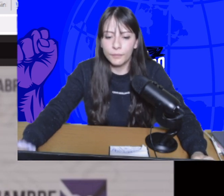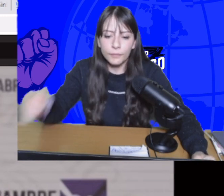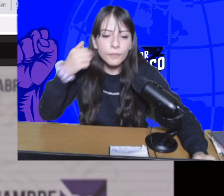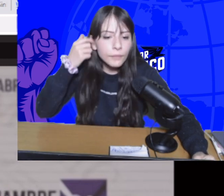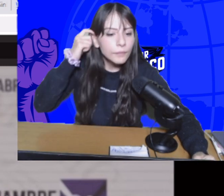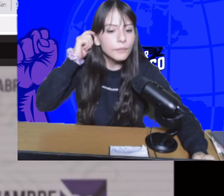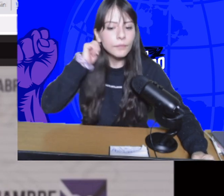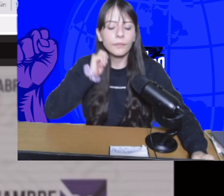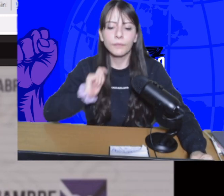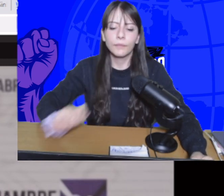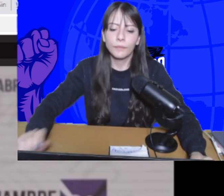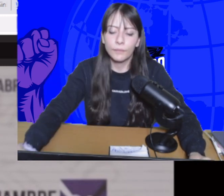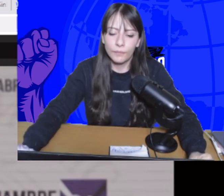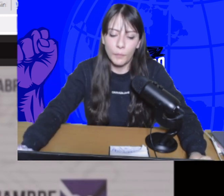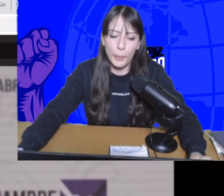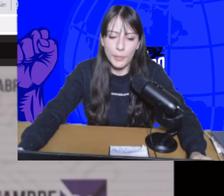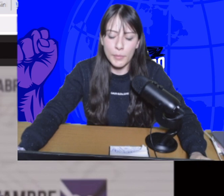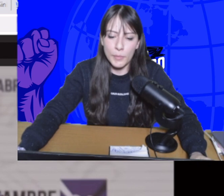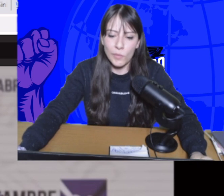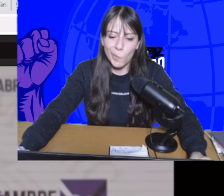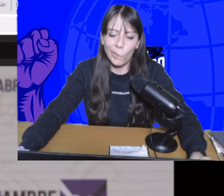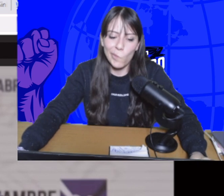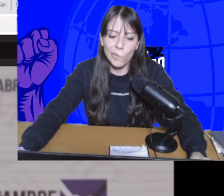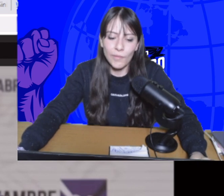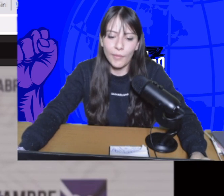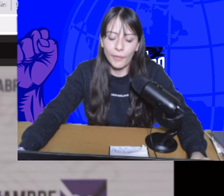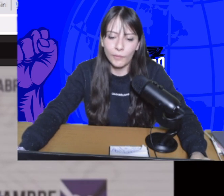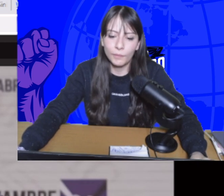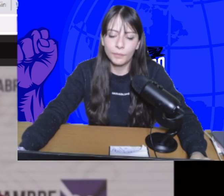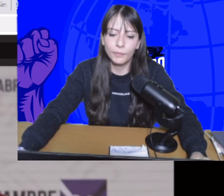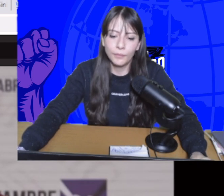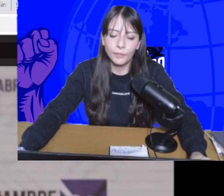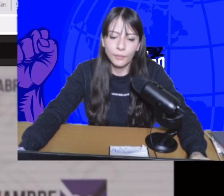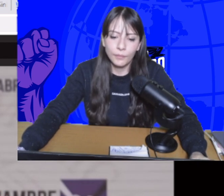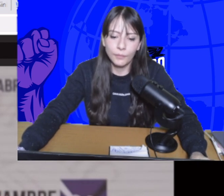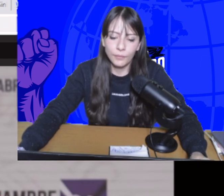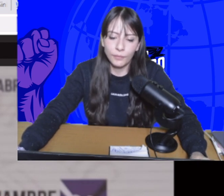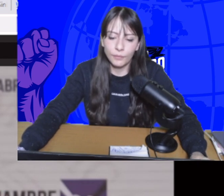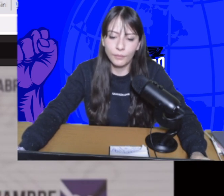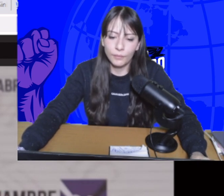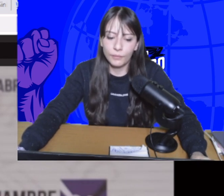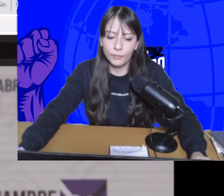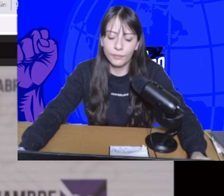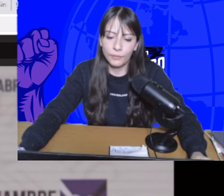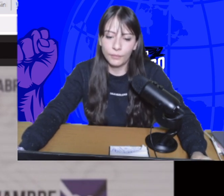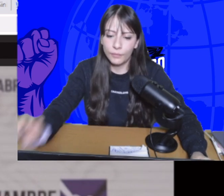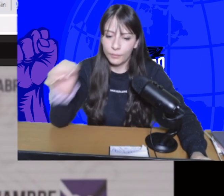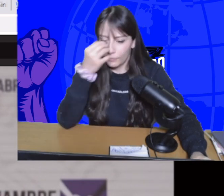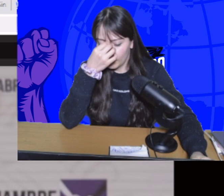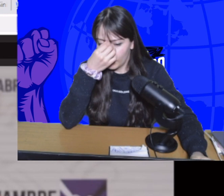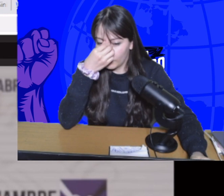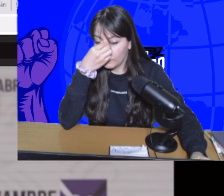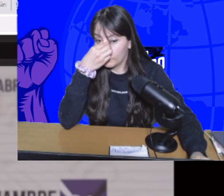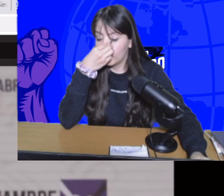de la Secretaría de Desarrollo Social y quien además es coordinadora del gabinete precisamente para